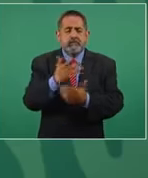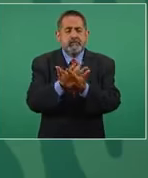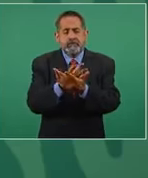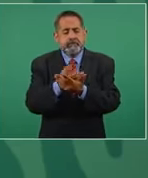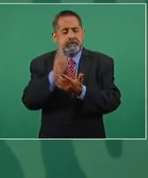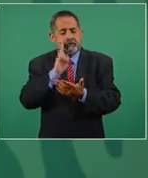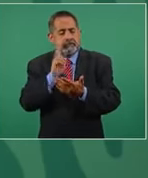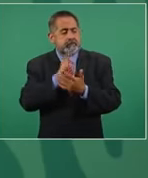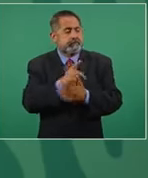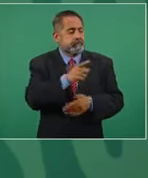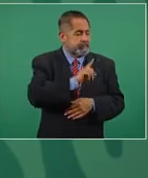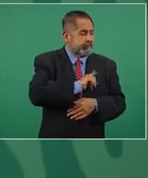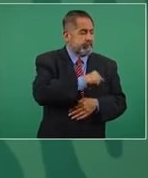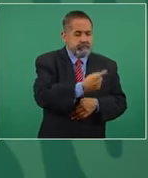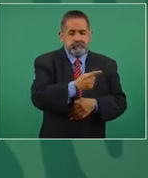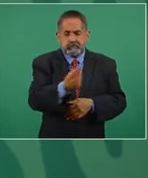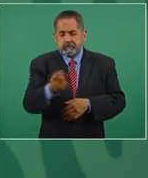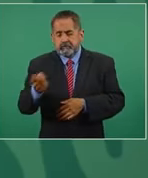que nos toque.